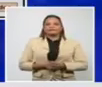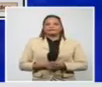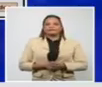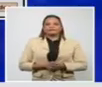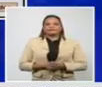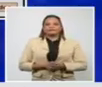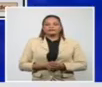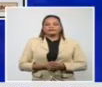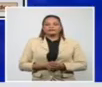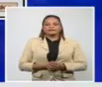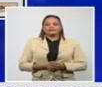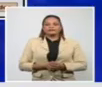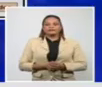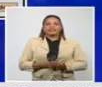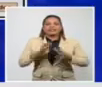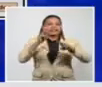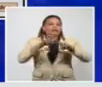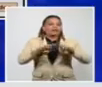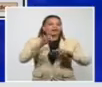272,75. La Habana con